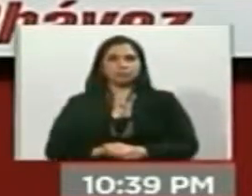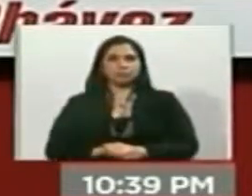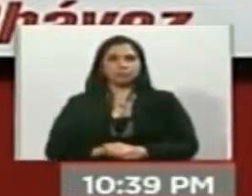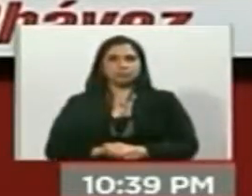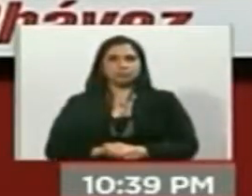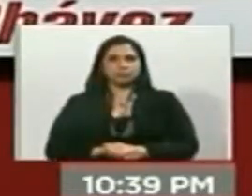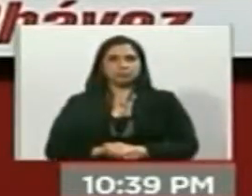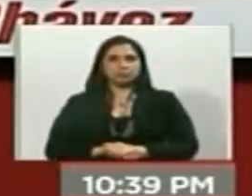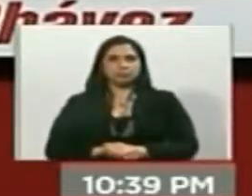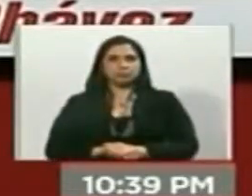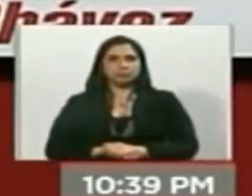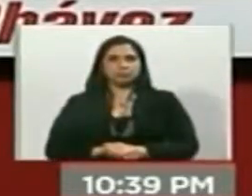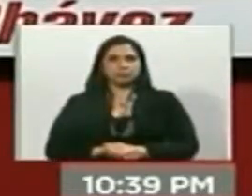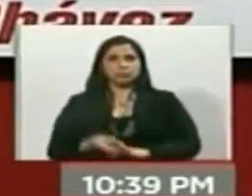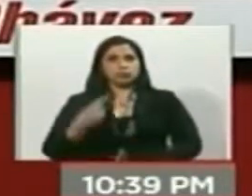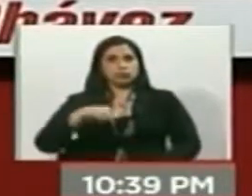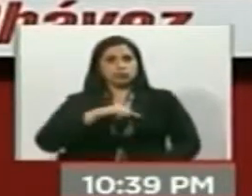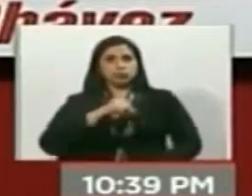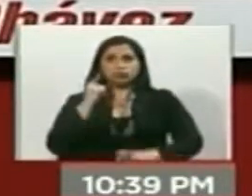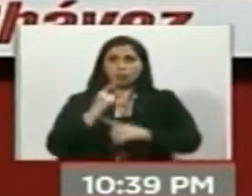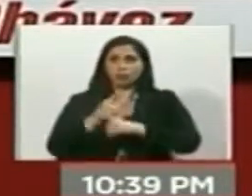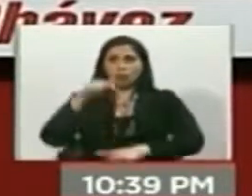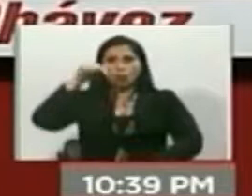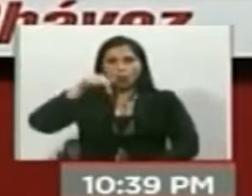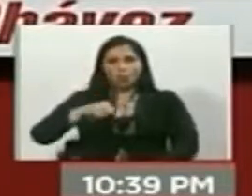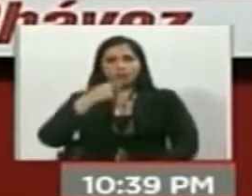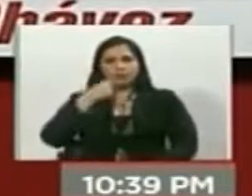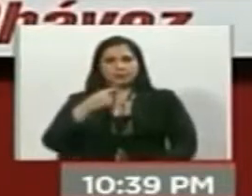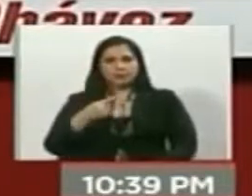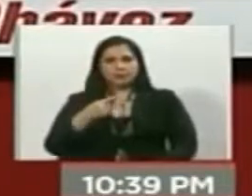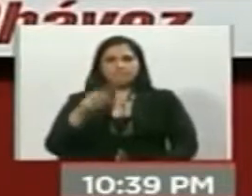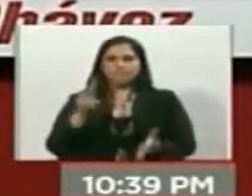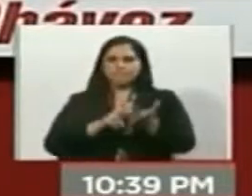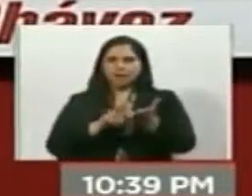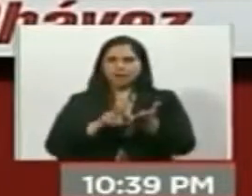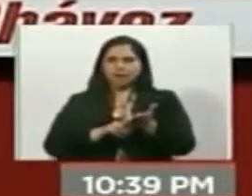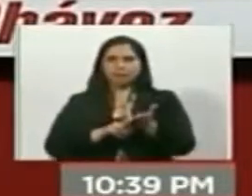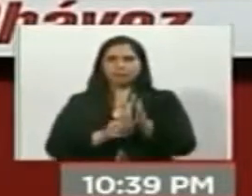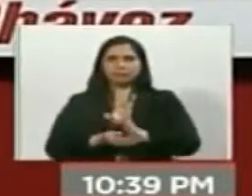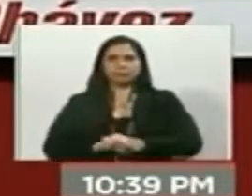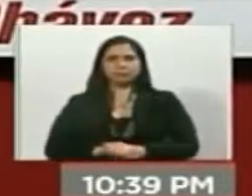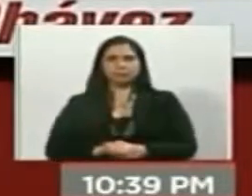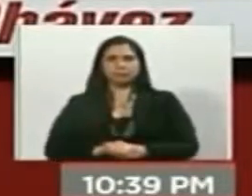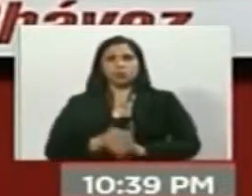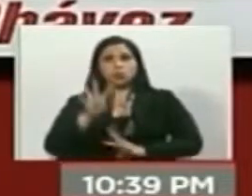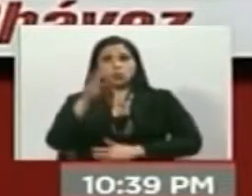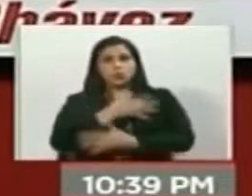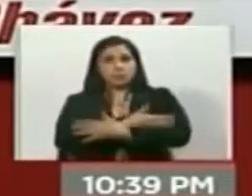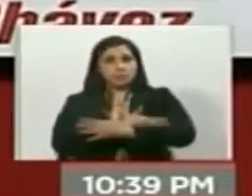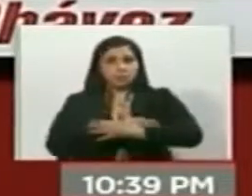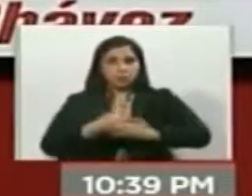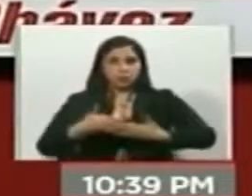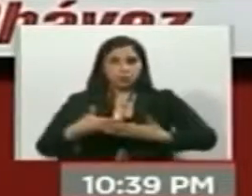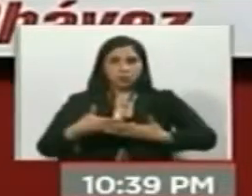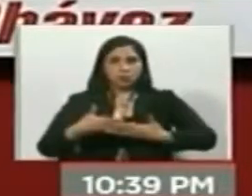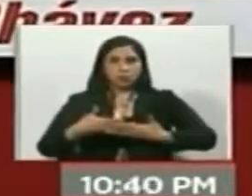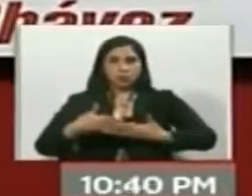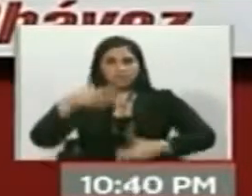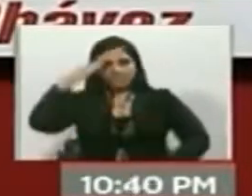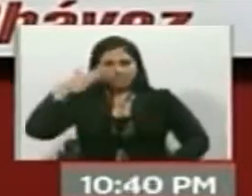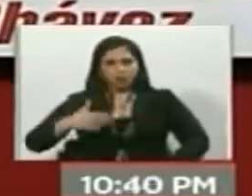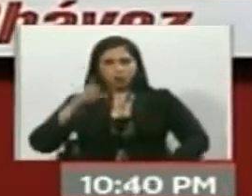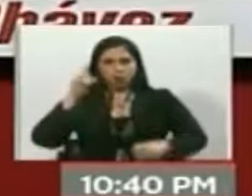Nosotros podemos hoy decir, de verdad, uno puede decir 4 millones de milicianos, ni